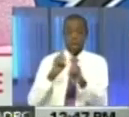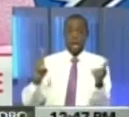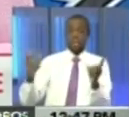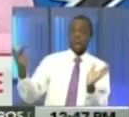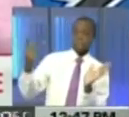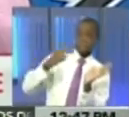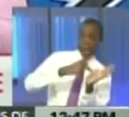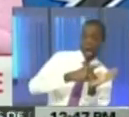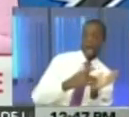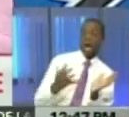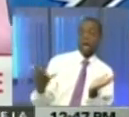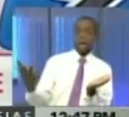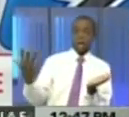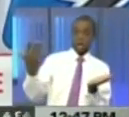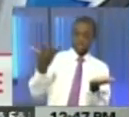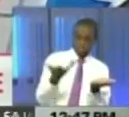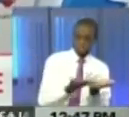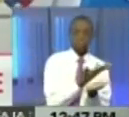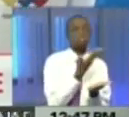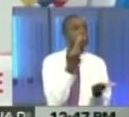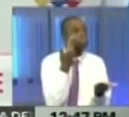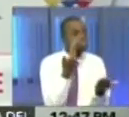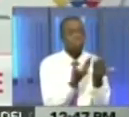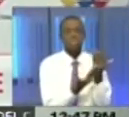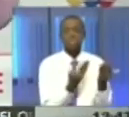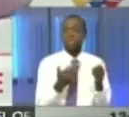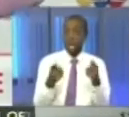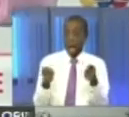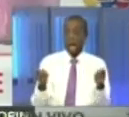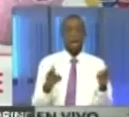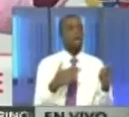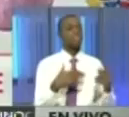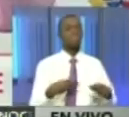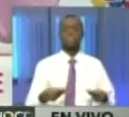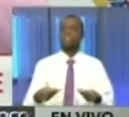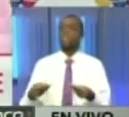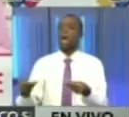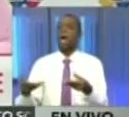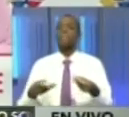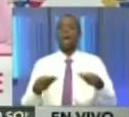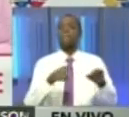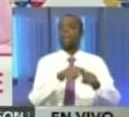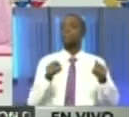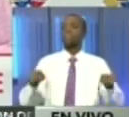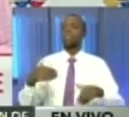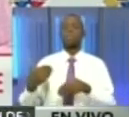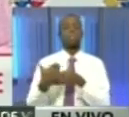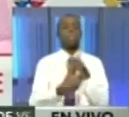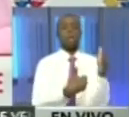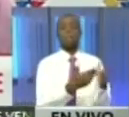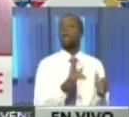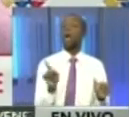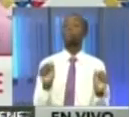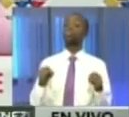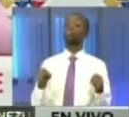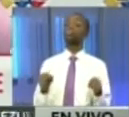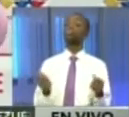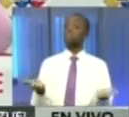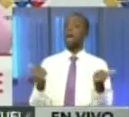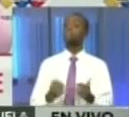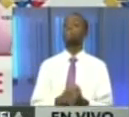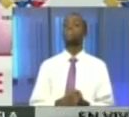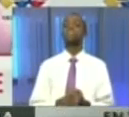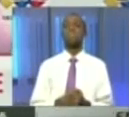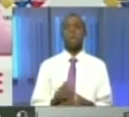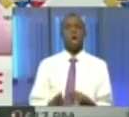y protagónica, le establece los mecanismos. No solamente dice que es una democracia participativa y protagónica, sino